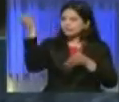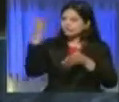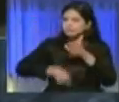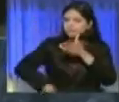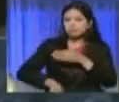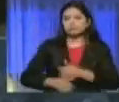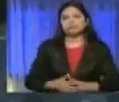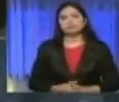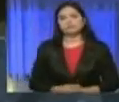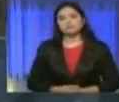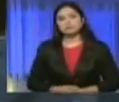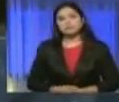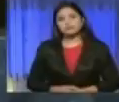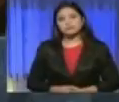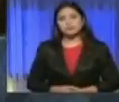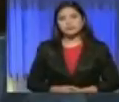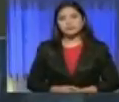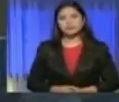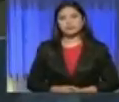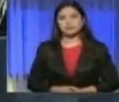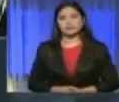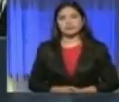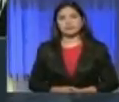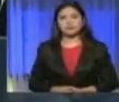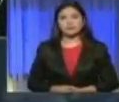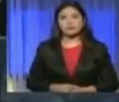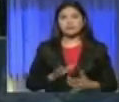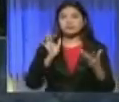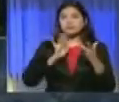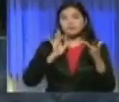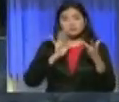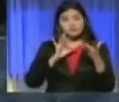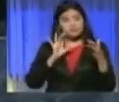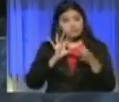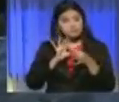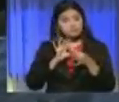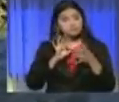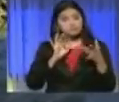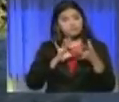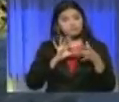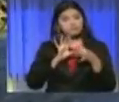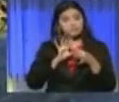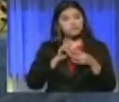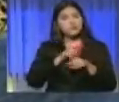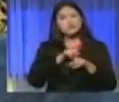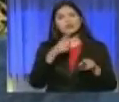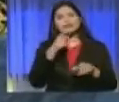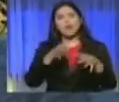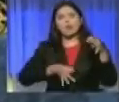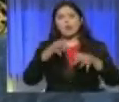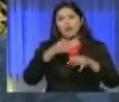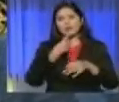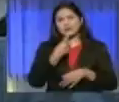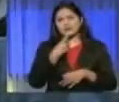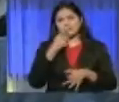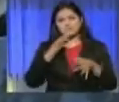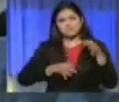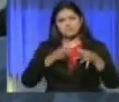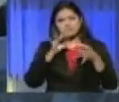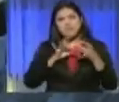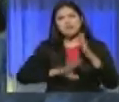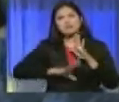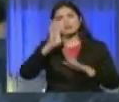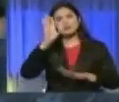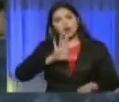y eventos conectados, conexos, como dicen ustedes los abogados, con el